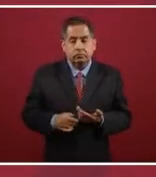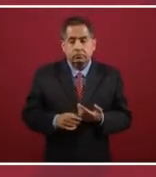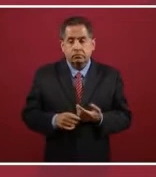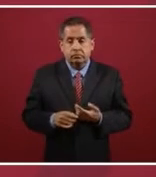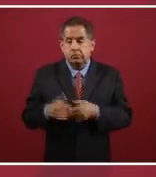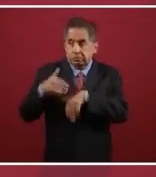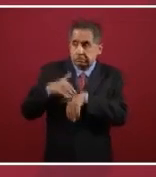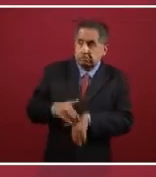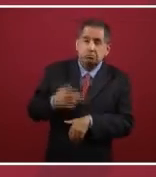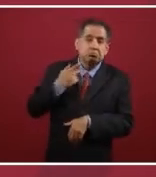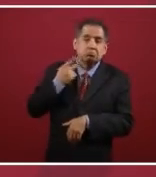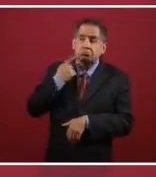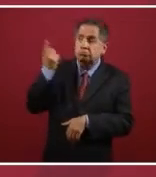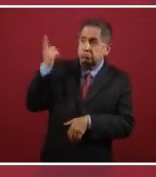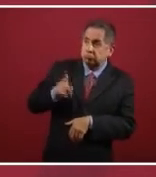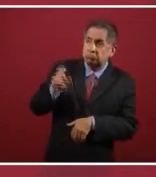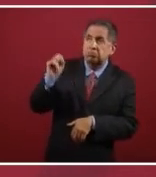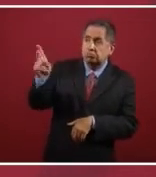políticos